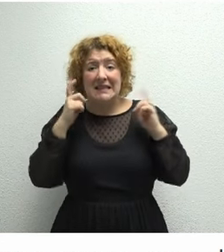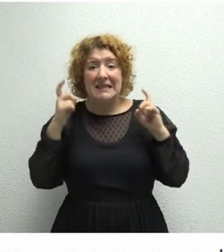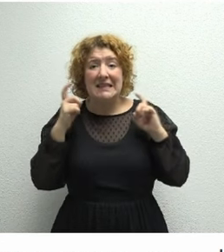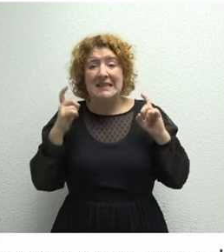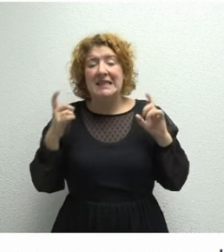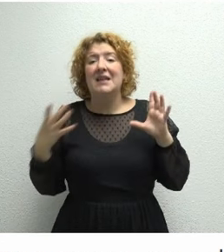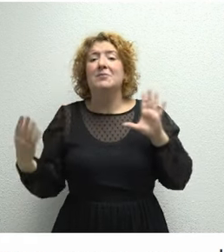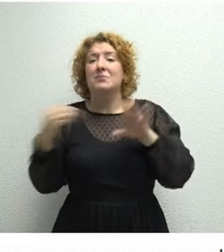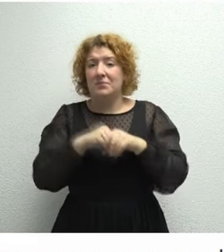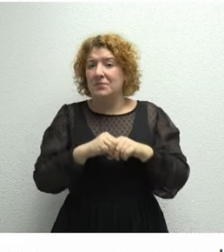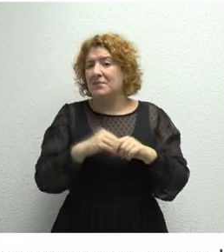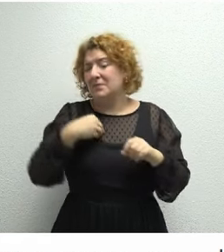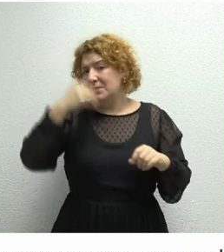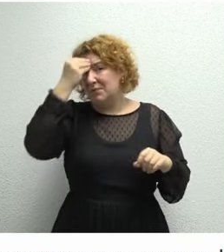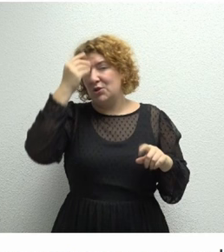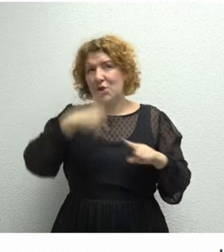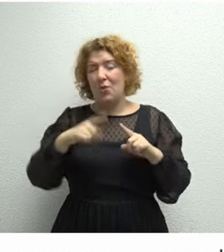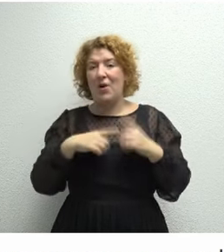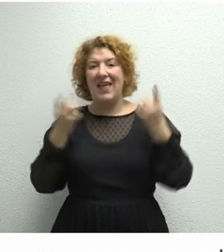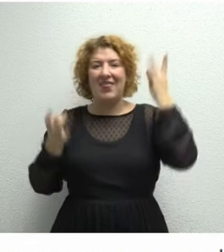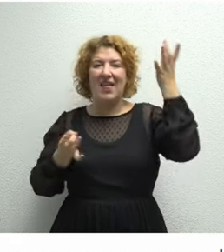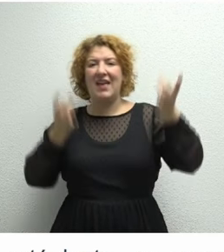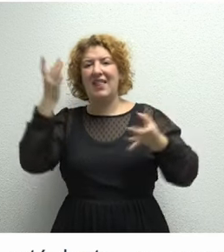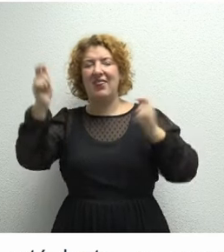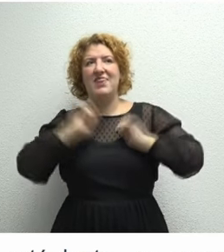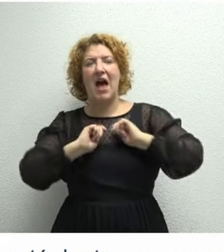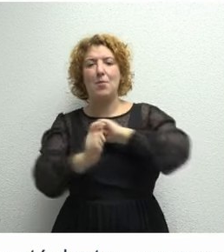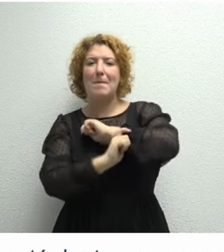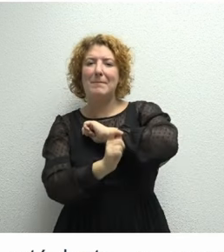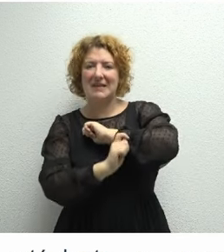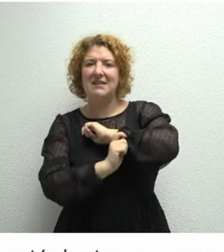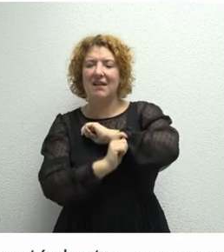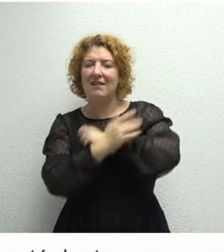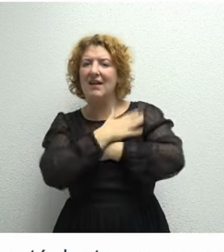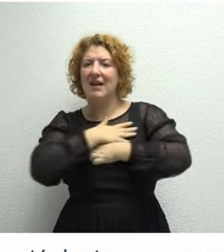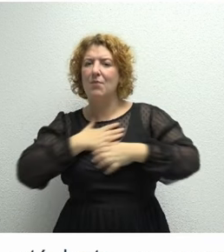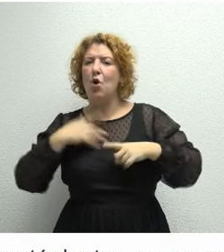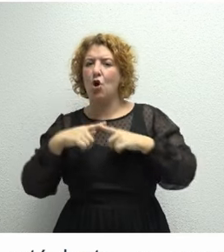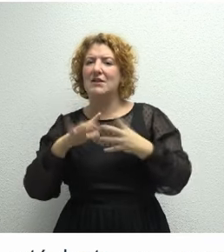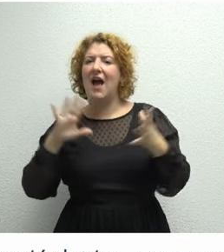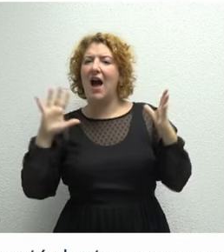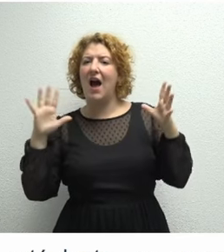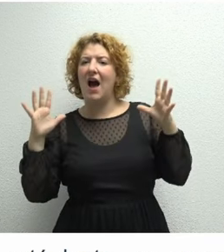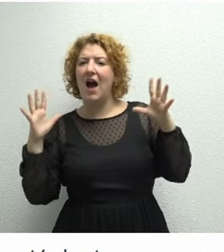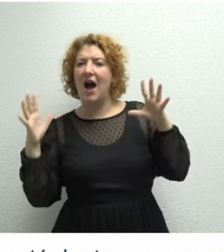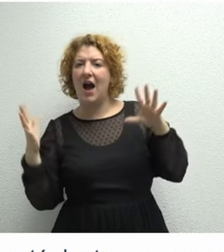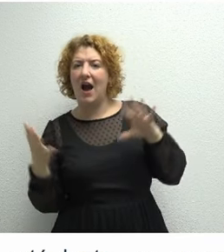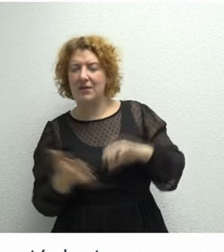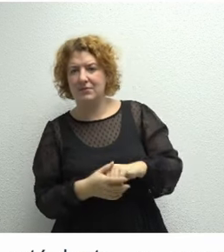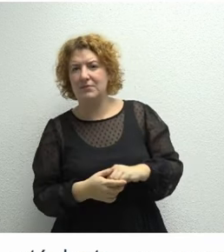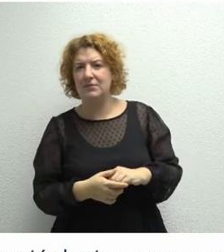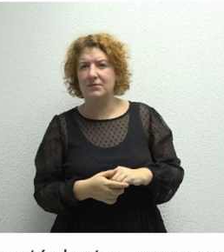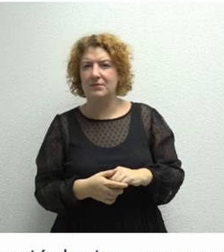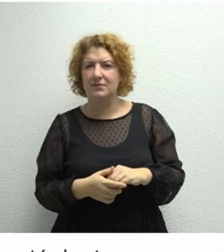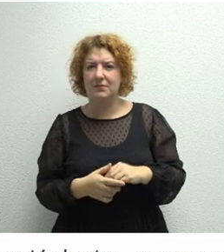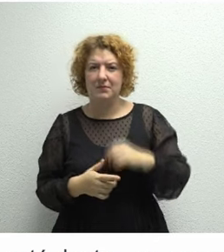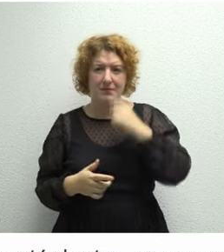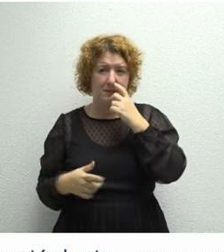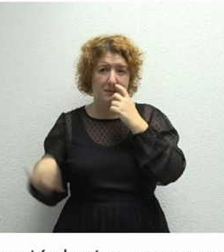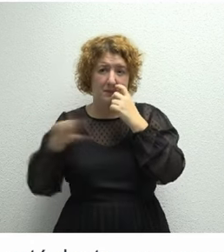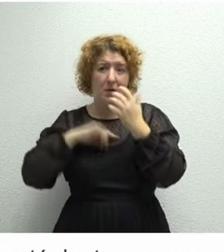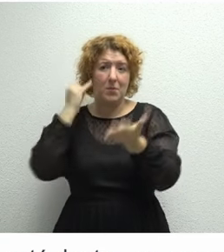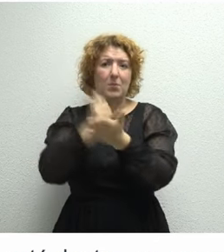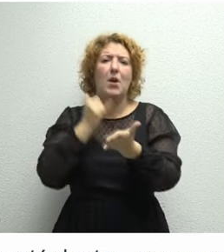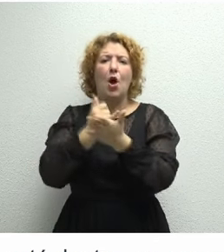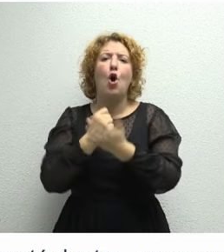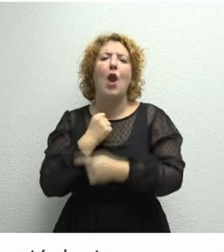incorporar yo creo que esos son destellos no que nos están dando pistas de que queremos ir cambiando todo esto no y luego nuestro nuestro pilotaje con